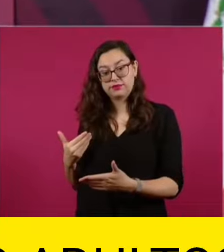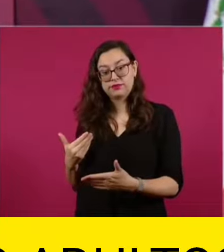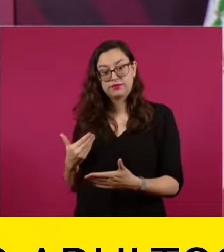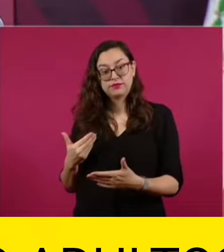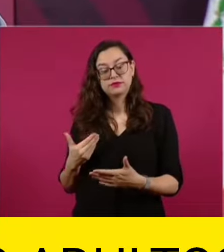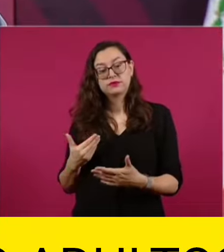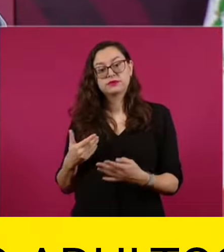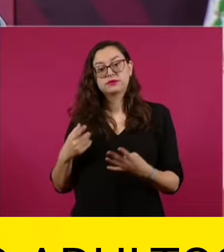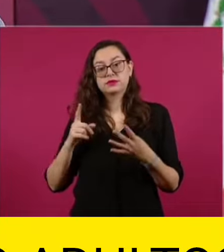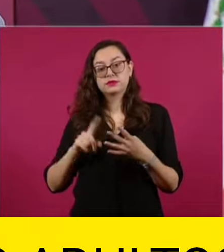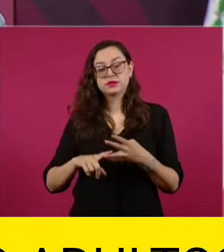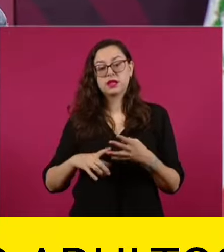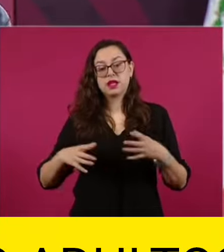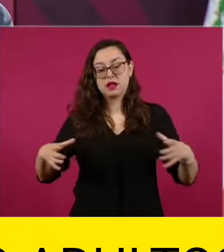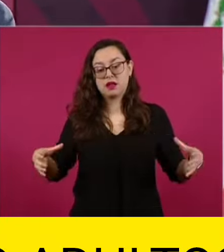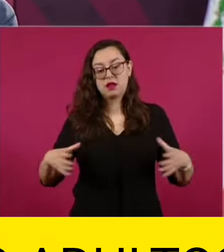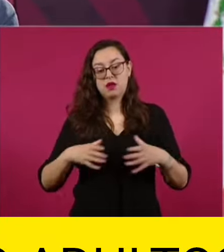MS